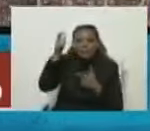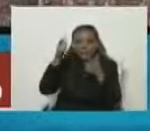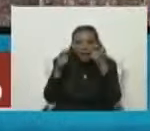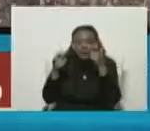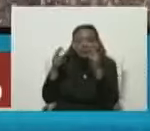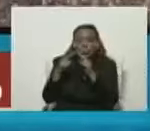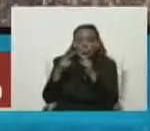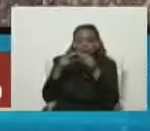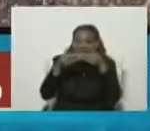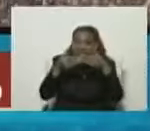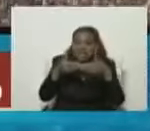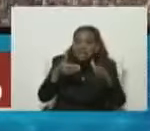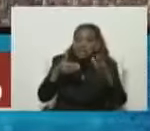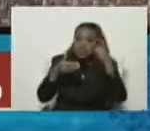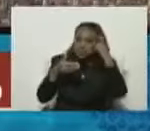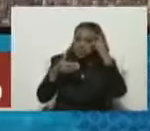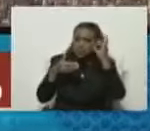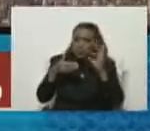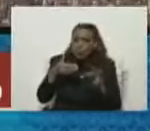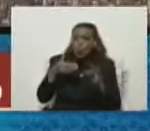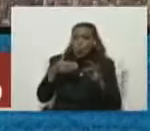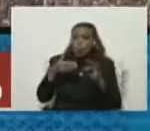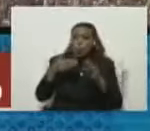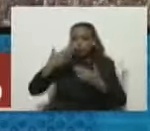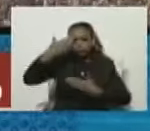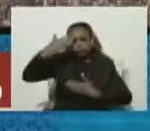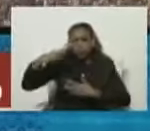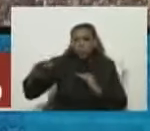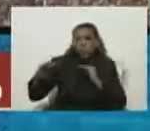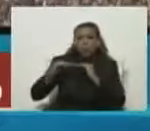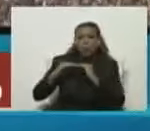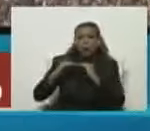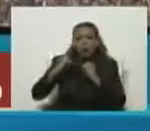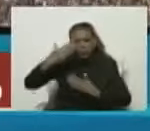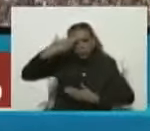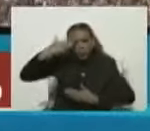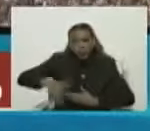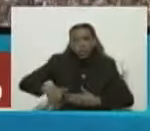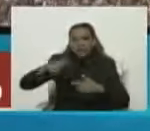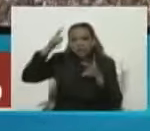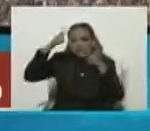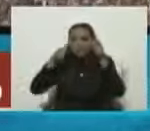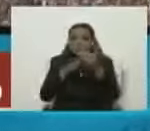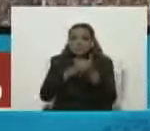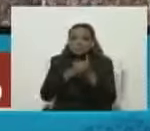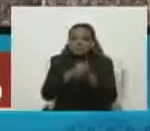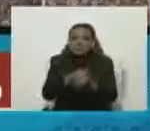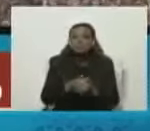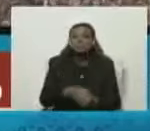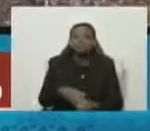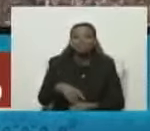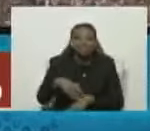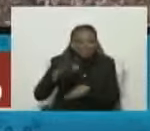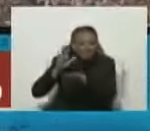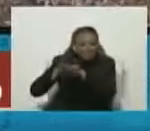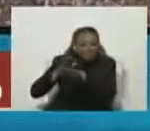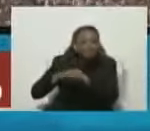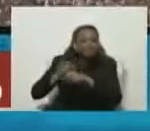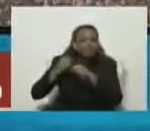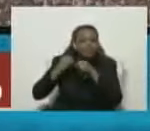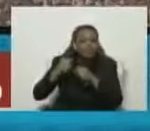día me convertí en un soldado bolivariano del comandante Hugo Chávez.